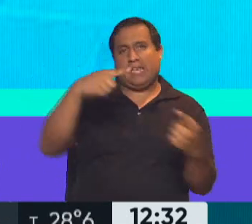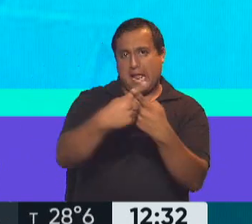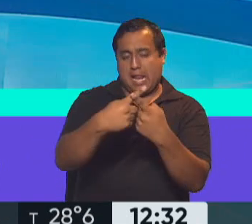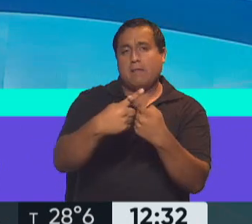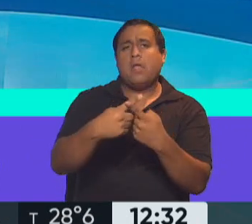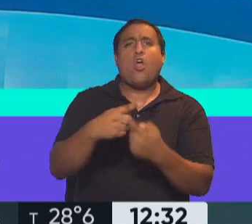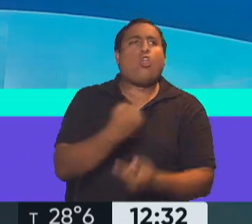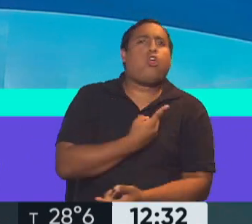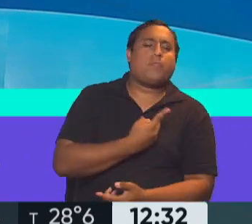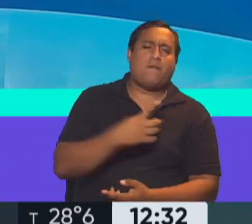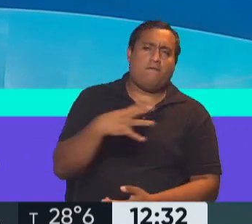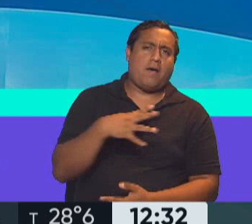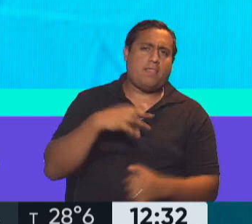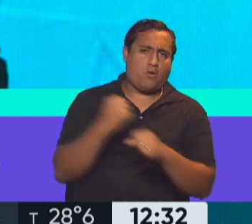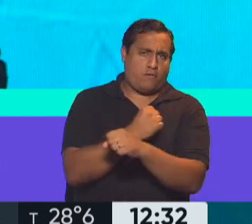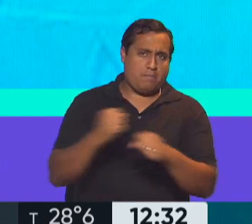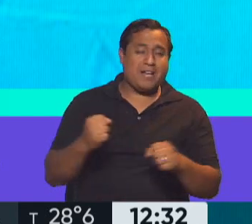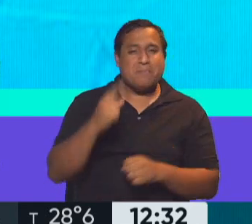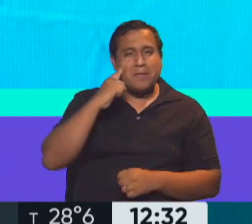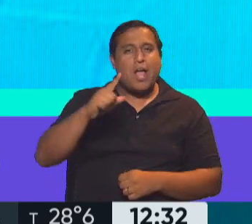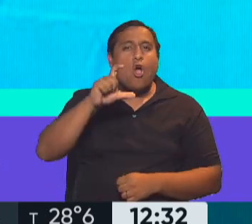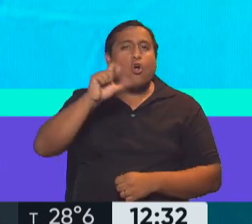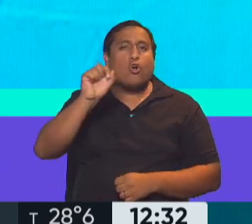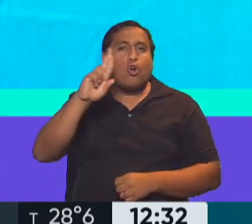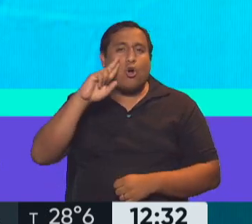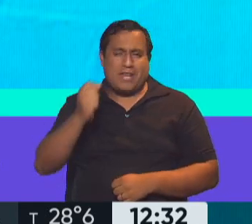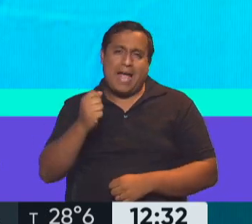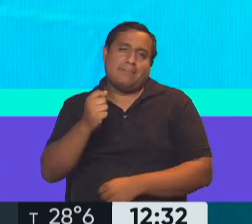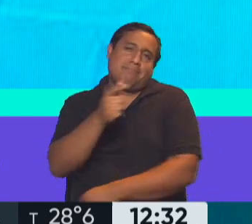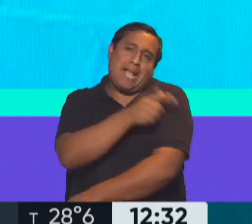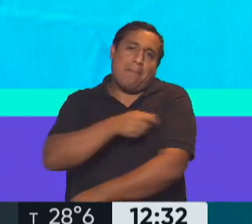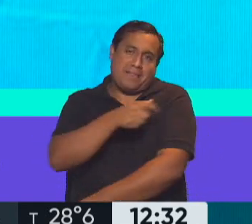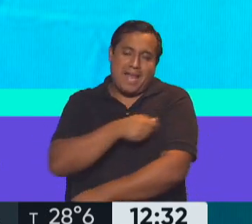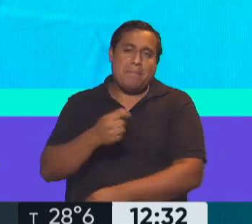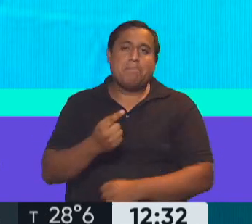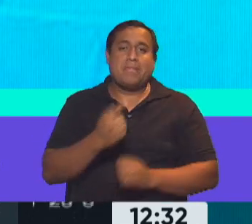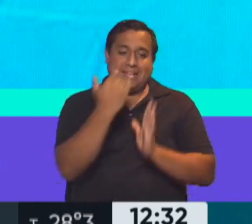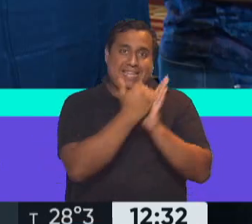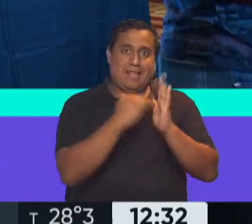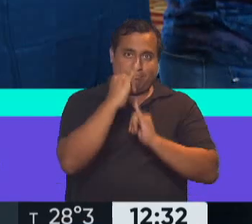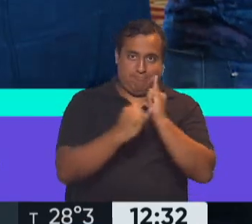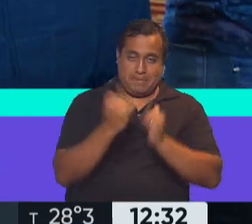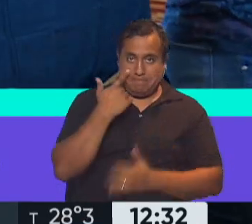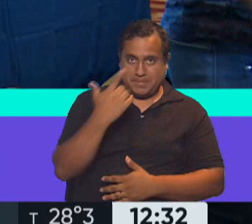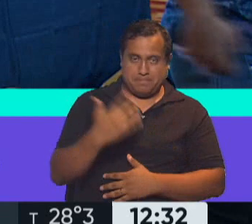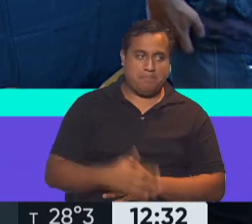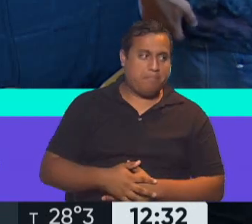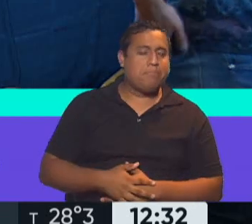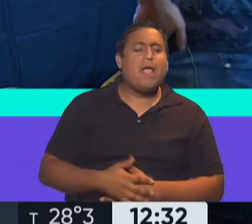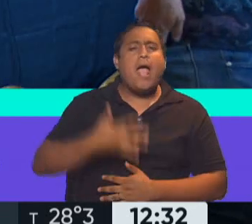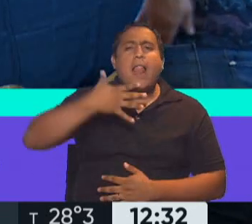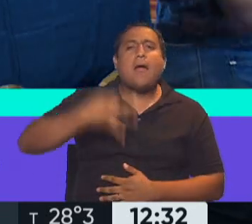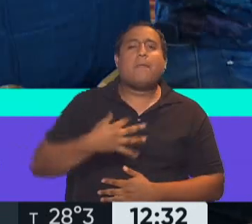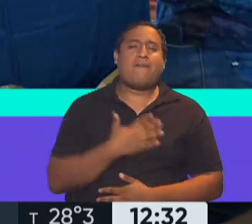a confirmar. Si te parece, escuchamos a Guillermo Coria, bueno, el capitán que acaba de entregar su primera lista y así nos lo cuenta. La verdad que